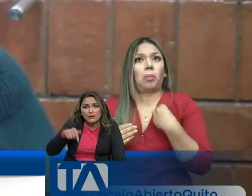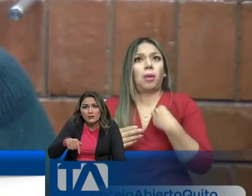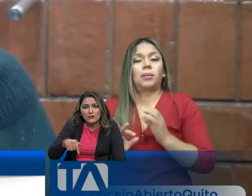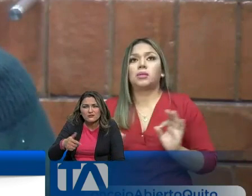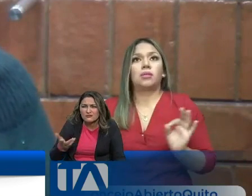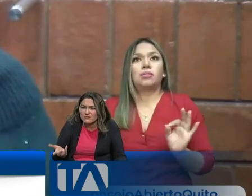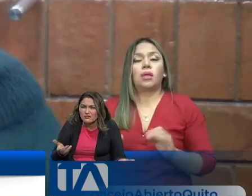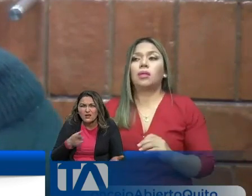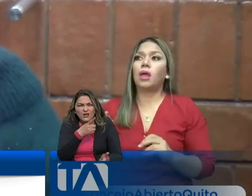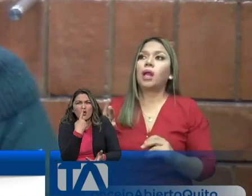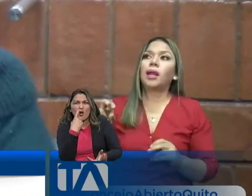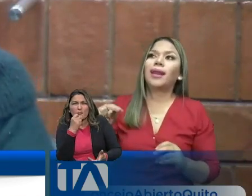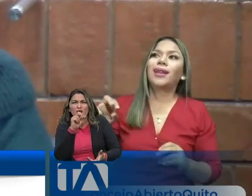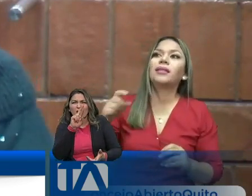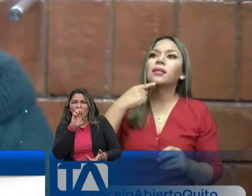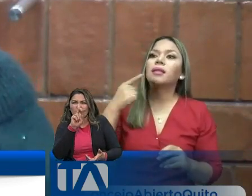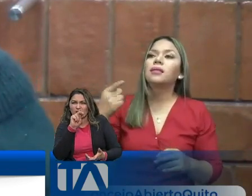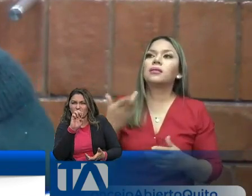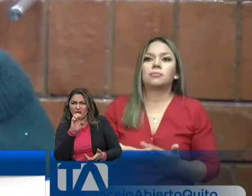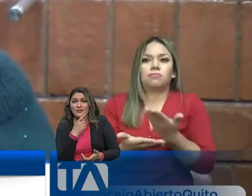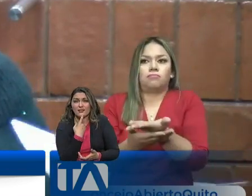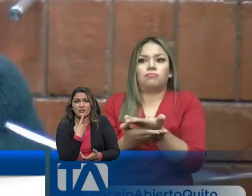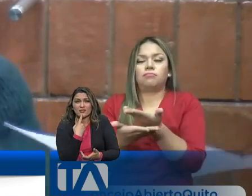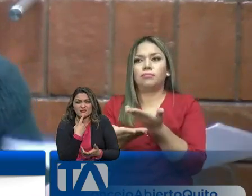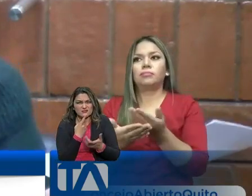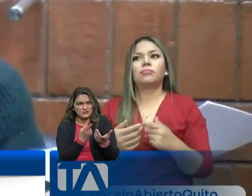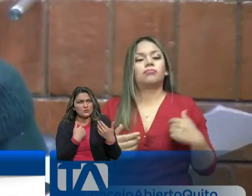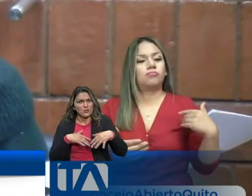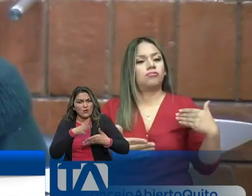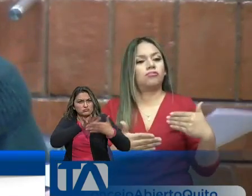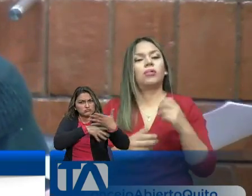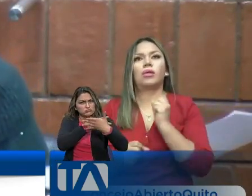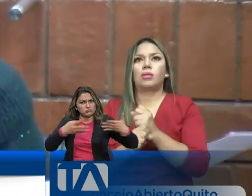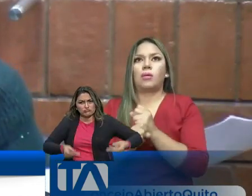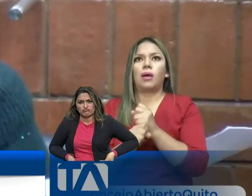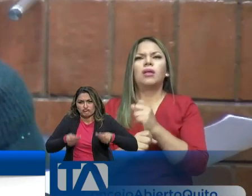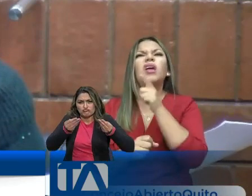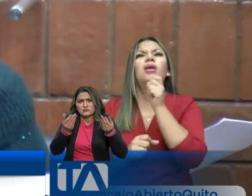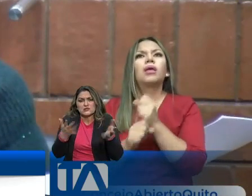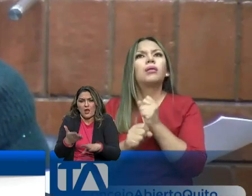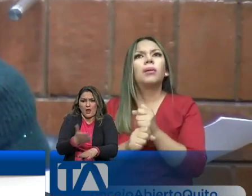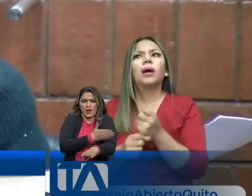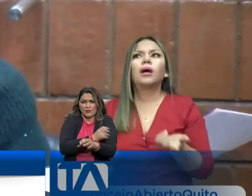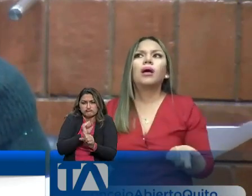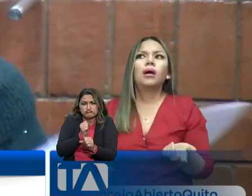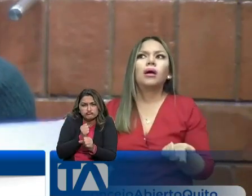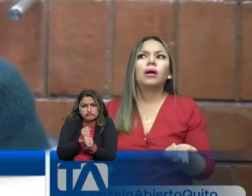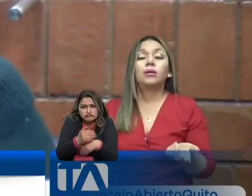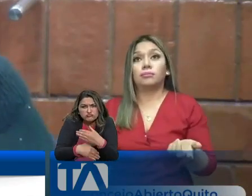René, dice, presentamos la matriz que hemos venido trabajando. ¿Quién ha venido trabajando?